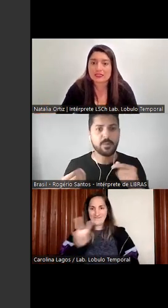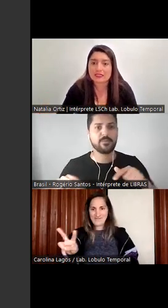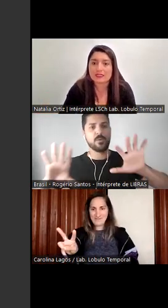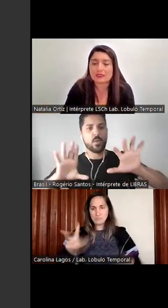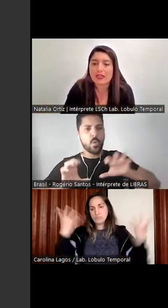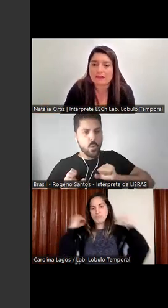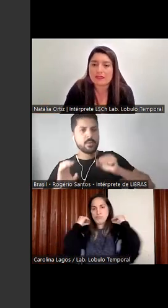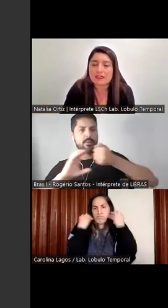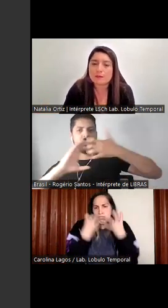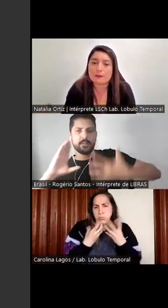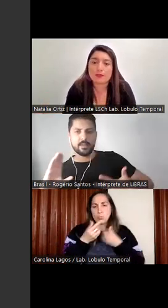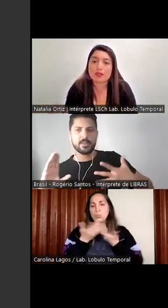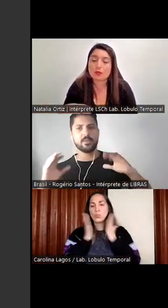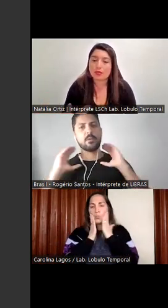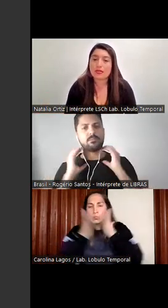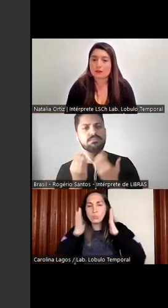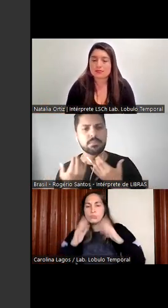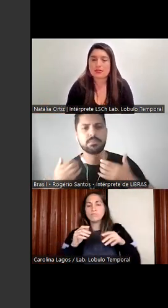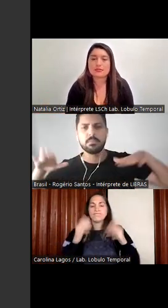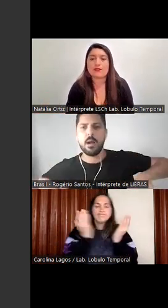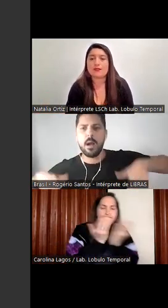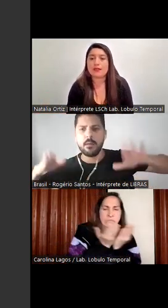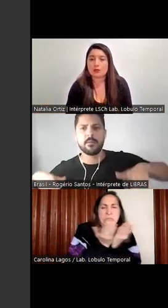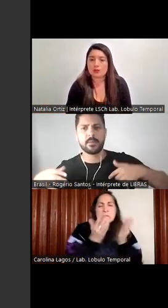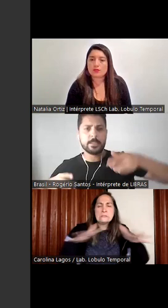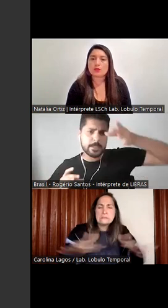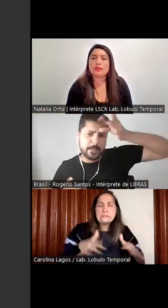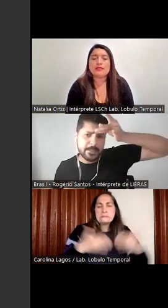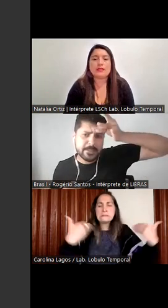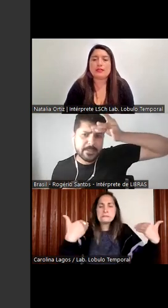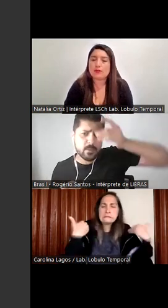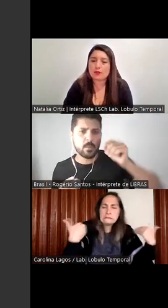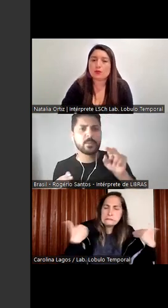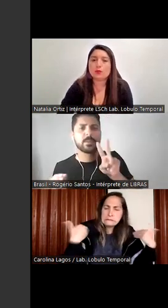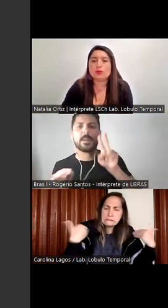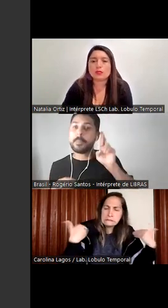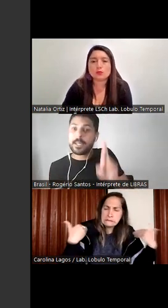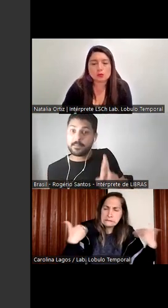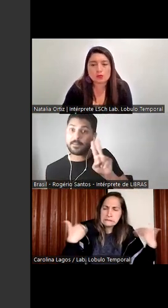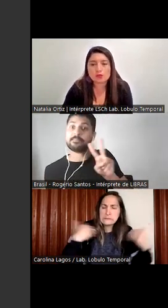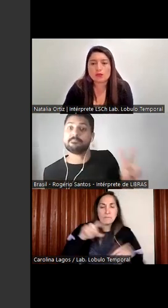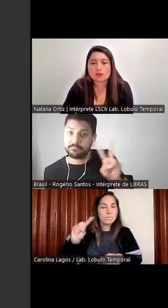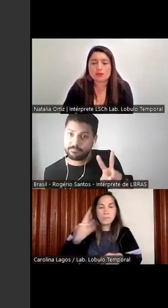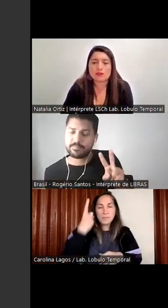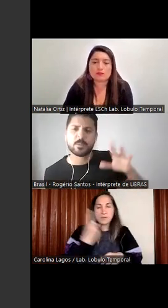características de esta ave para poder incorporarla y representarla a través del vernáculo visual. Y ahí fue un